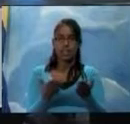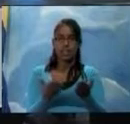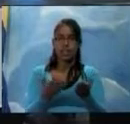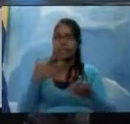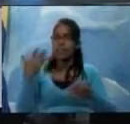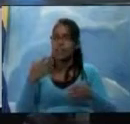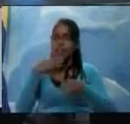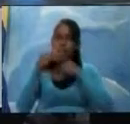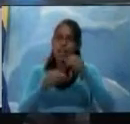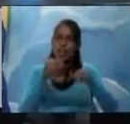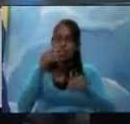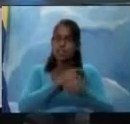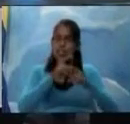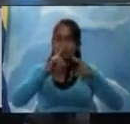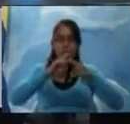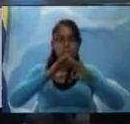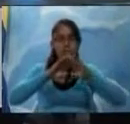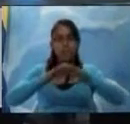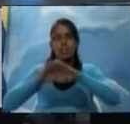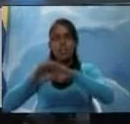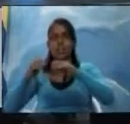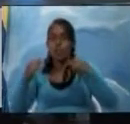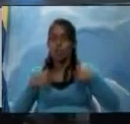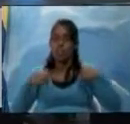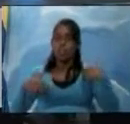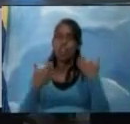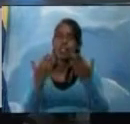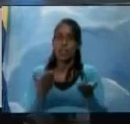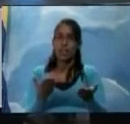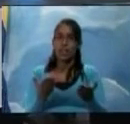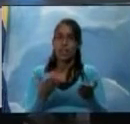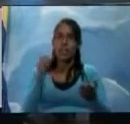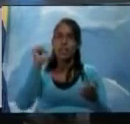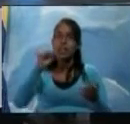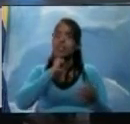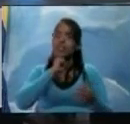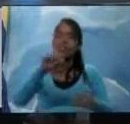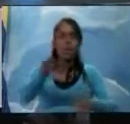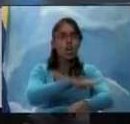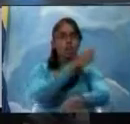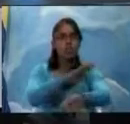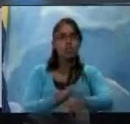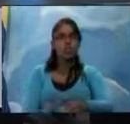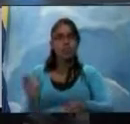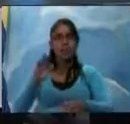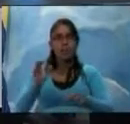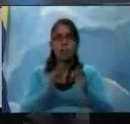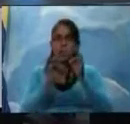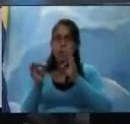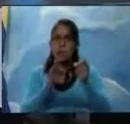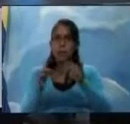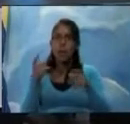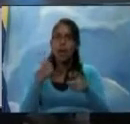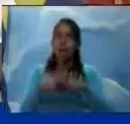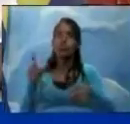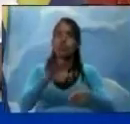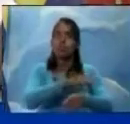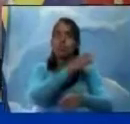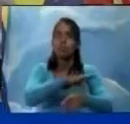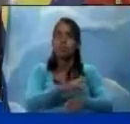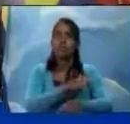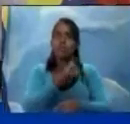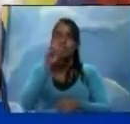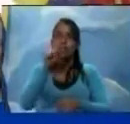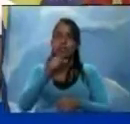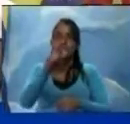¿Qué has hecho de ese ministerio que te entregué? Si eres músico, ¿estás preparando otros músicos?